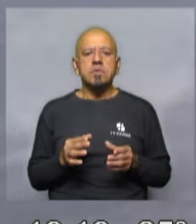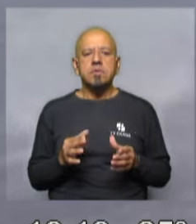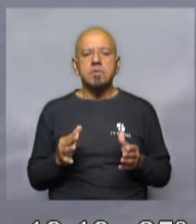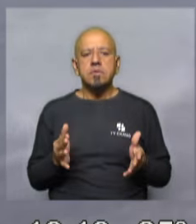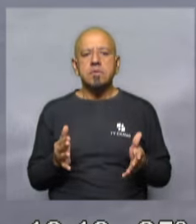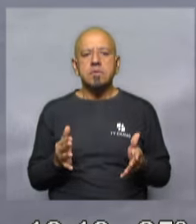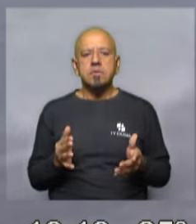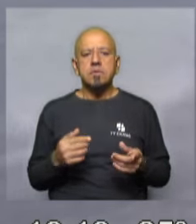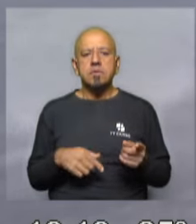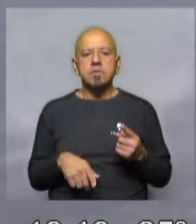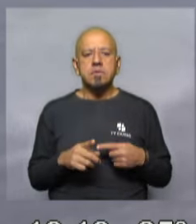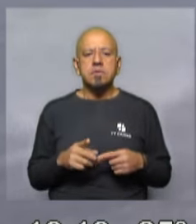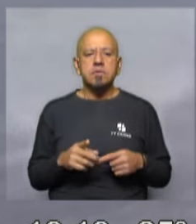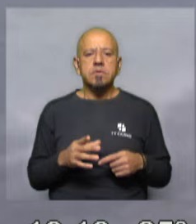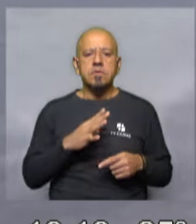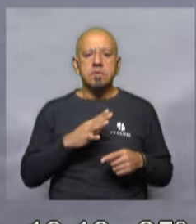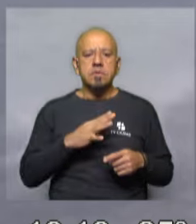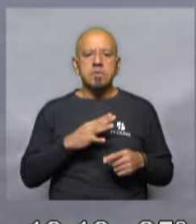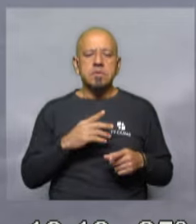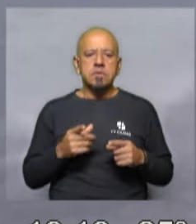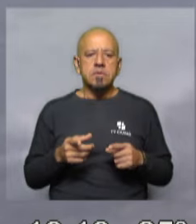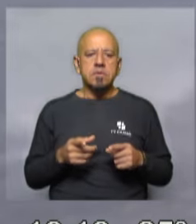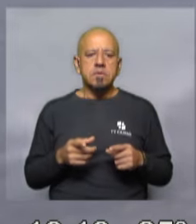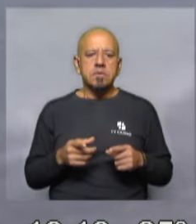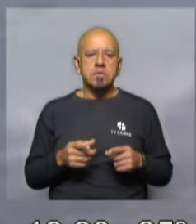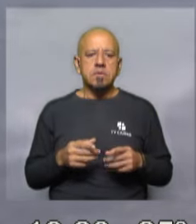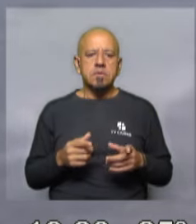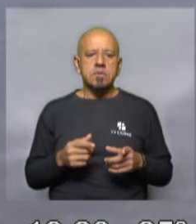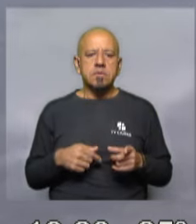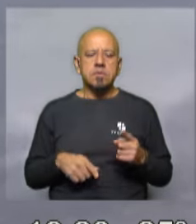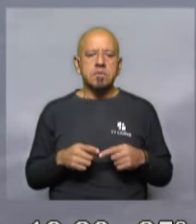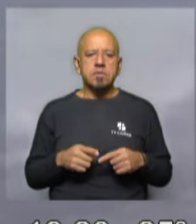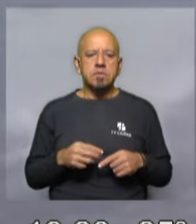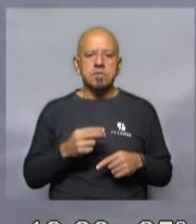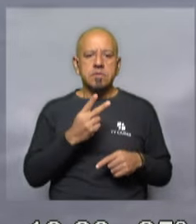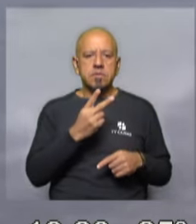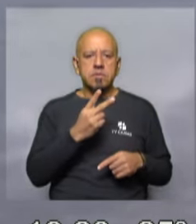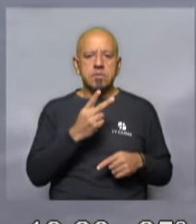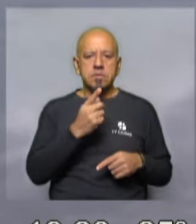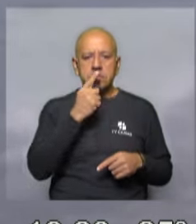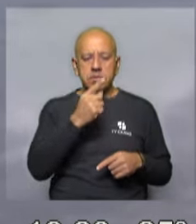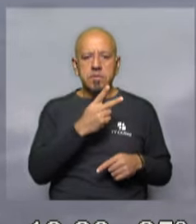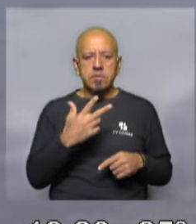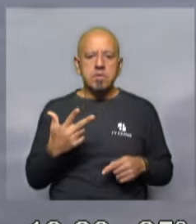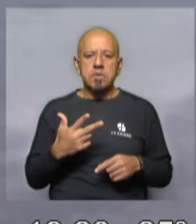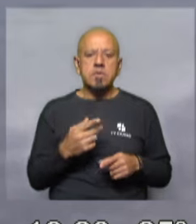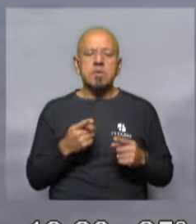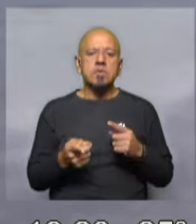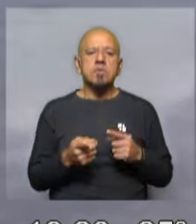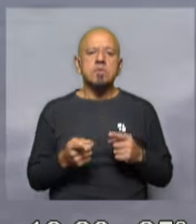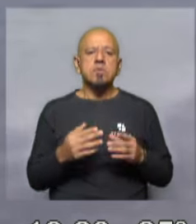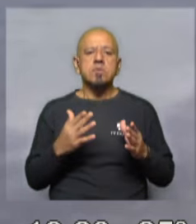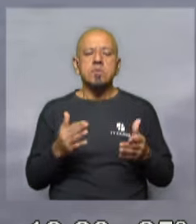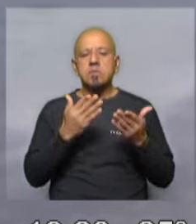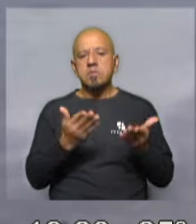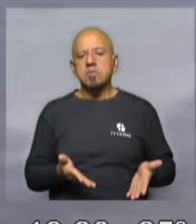énfasis en la siniestralidad que venimos teniendo con cifras del año 2023 y en particular cómo se están